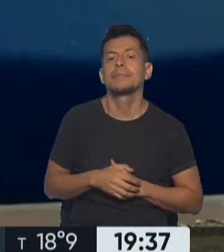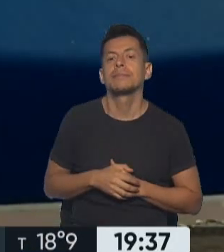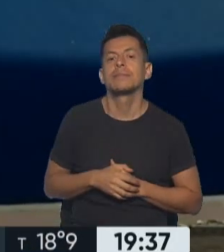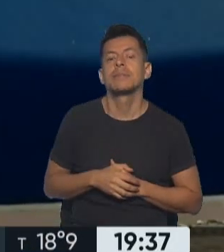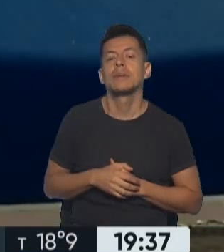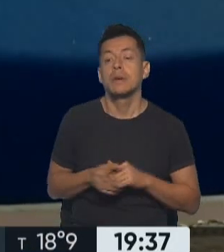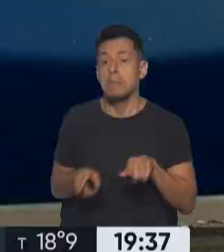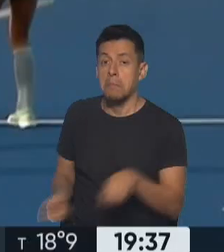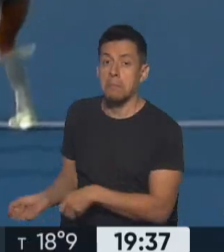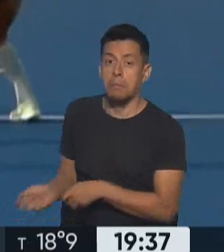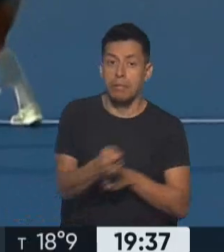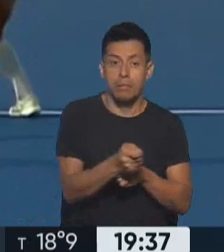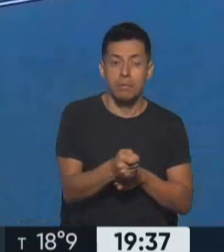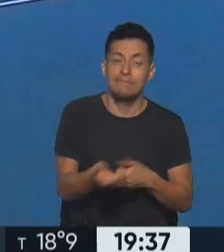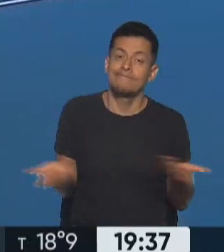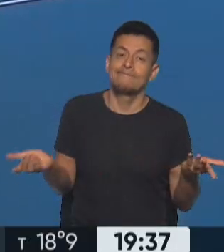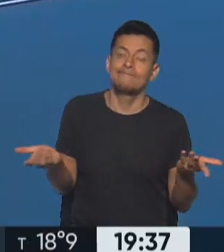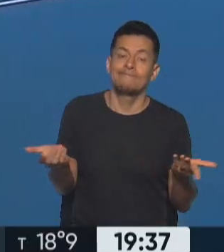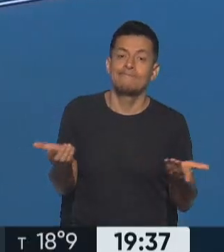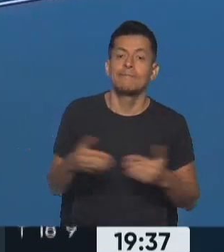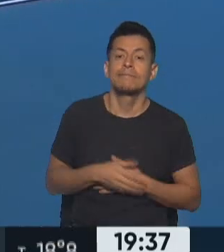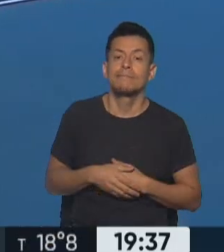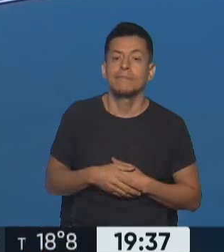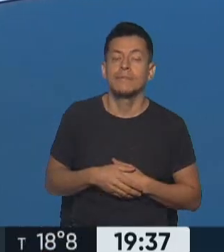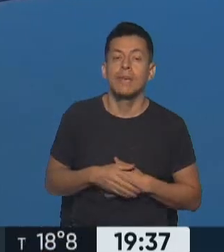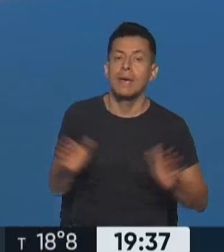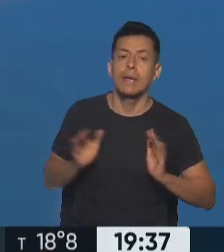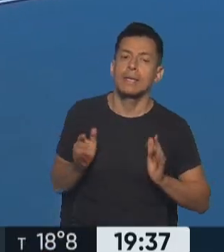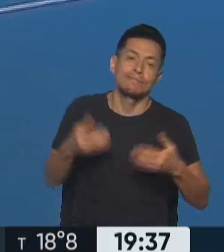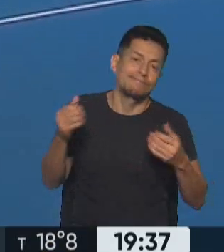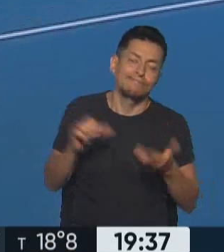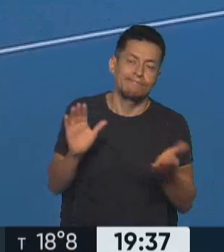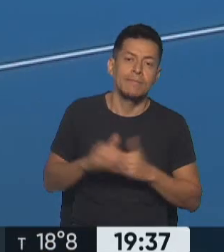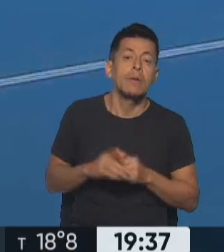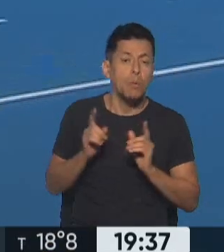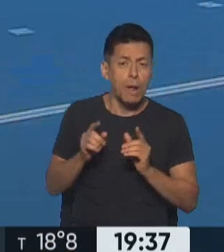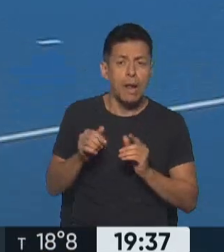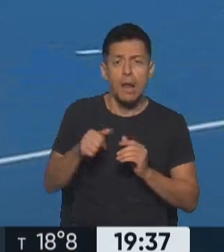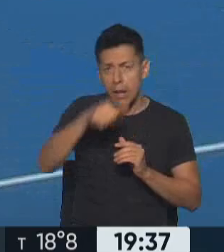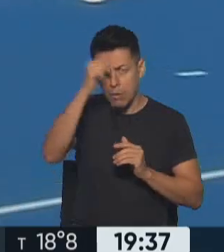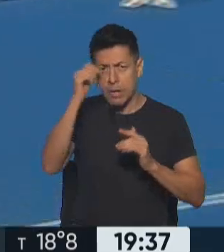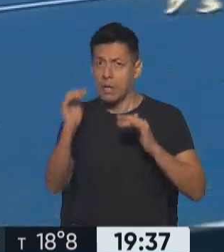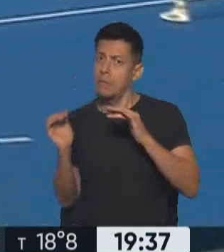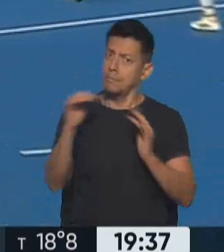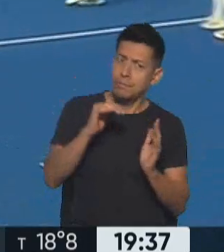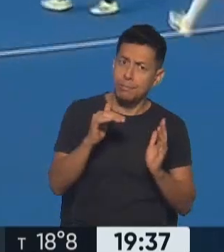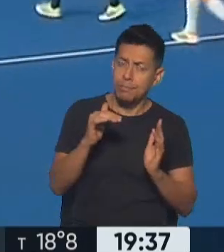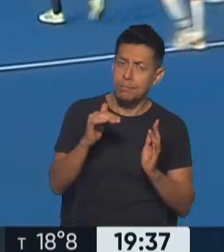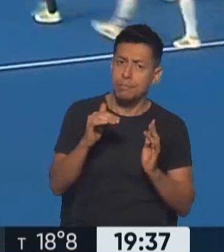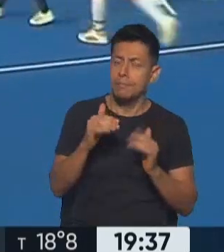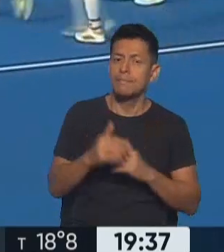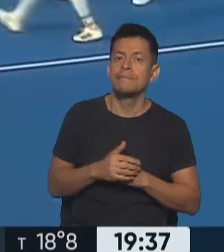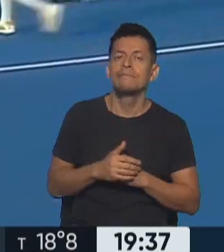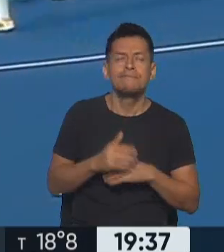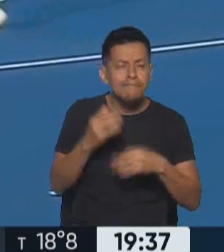pescándose a rebote. Nada que hacer para Belén Zucchi en el arco, pero las Leonas iban a reaccionar. Más que reaccionar, iban